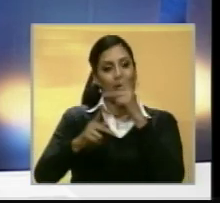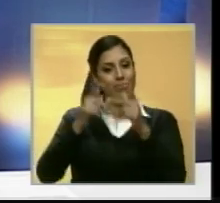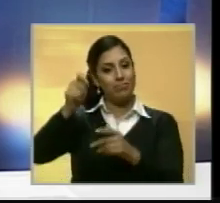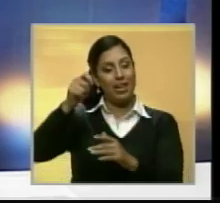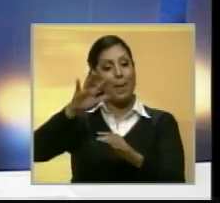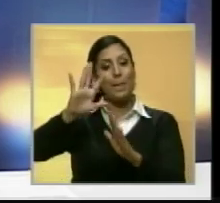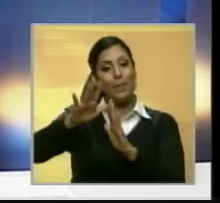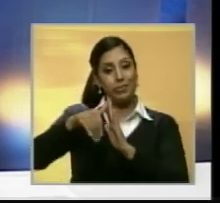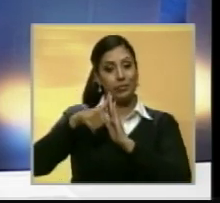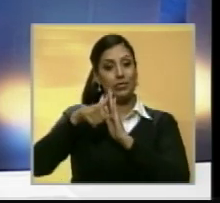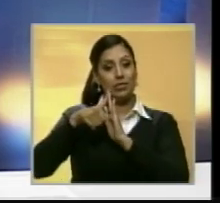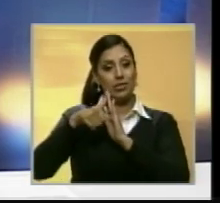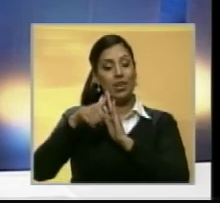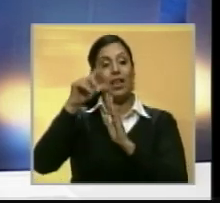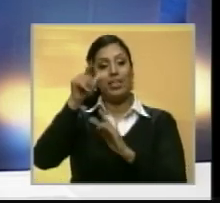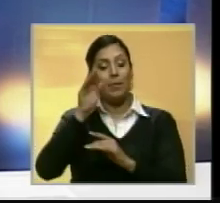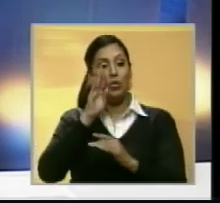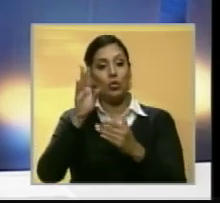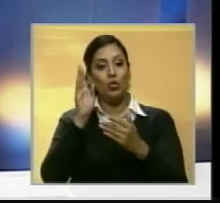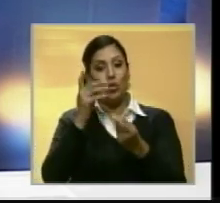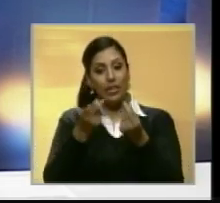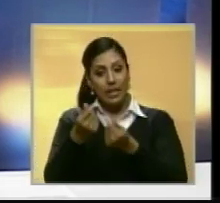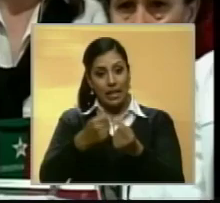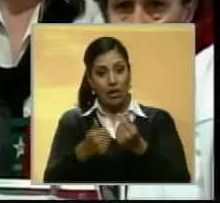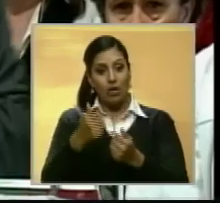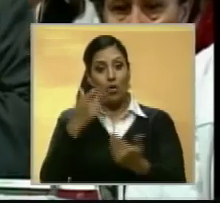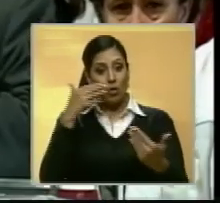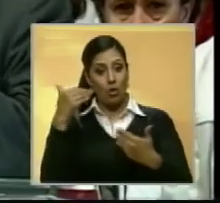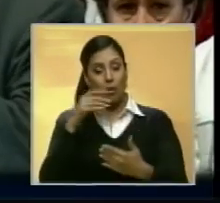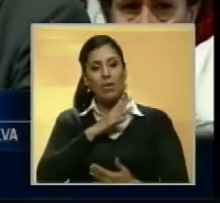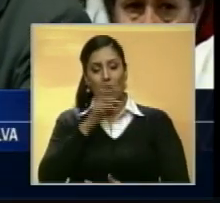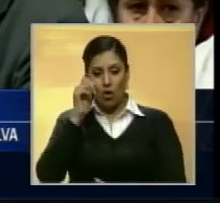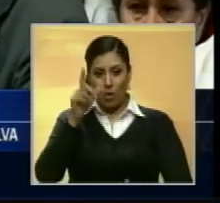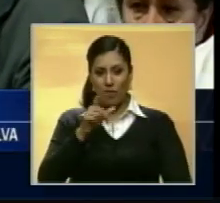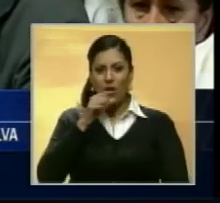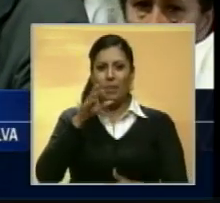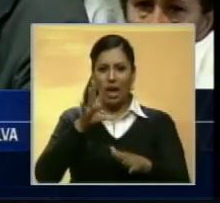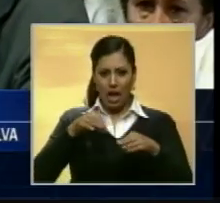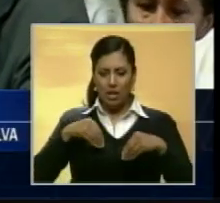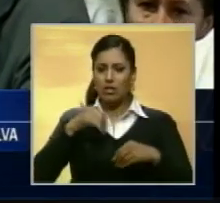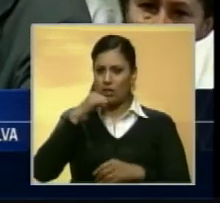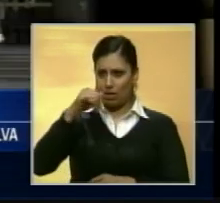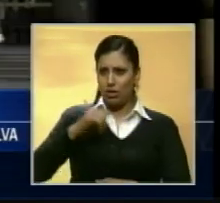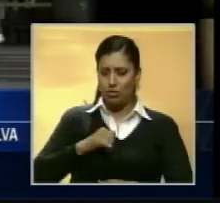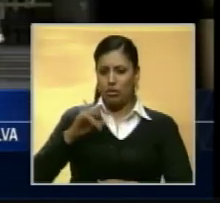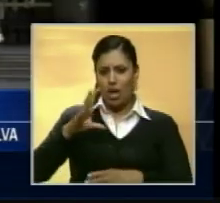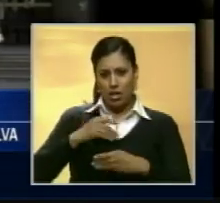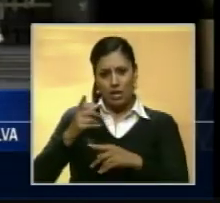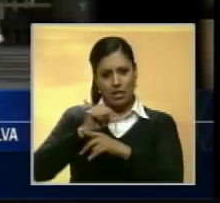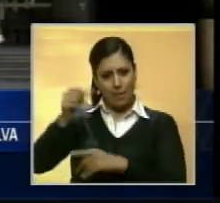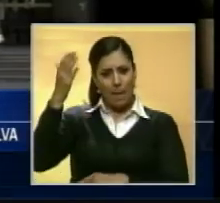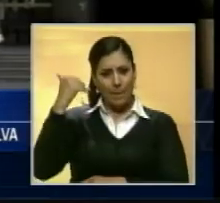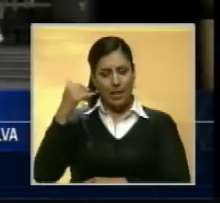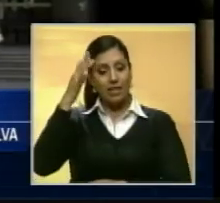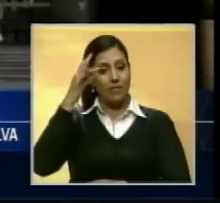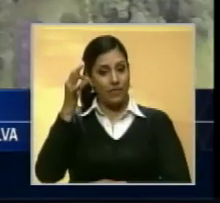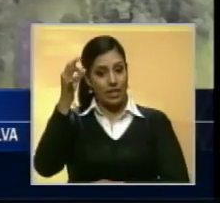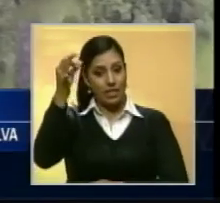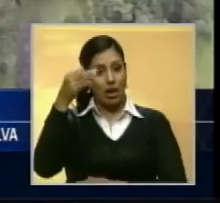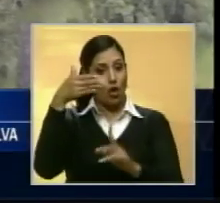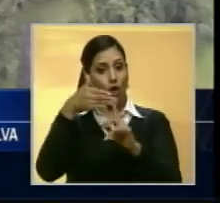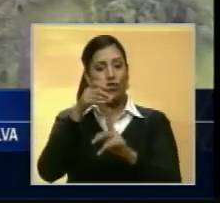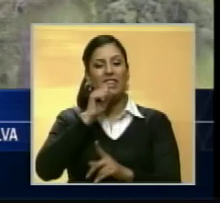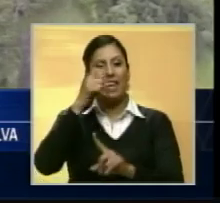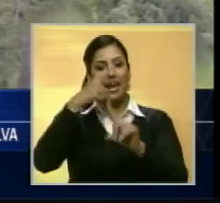por cargos de corrupción y lavado de dinero. El magistrado Sergio Moro aceptó la denuncia presentada la semana pasada por la Fiscalía contra